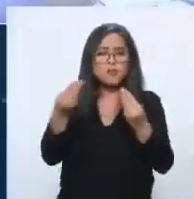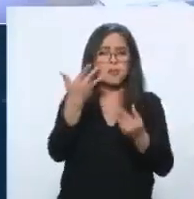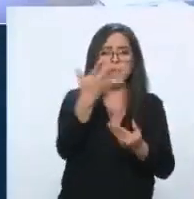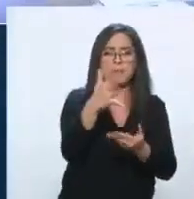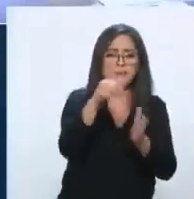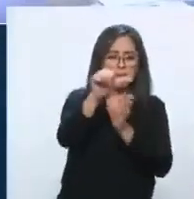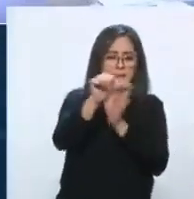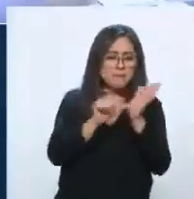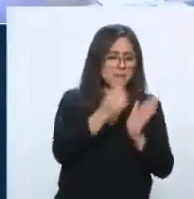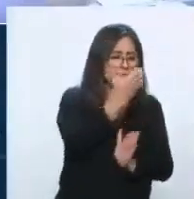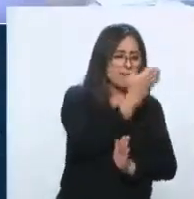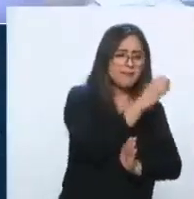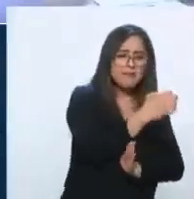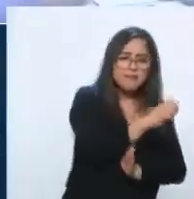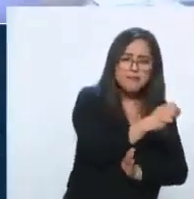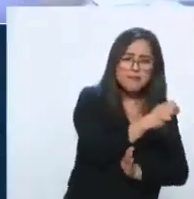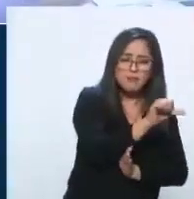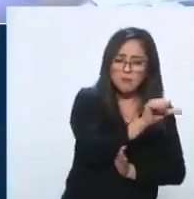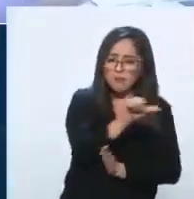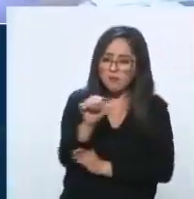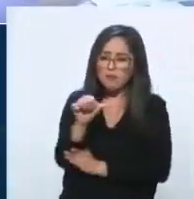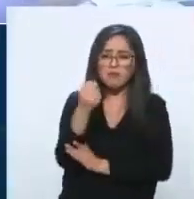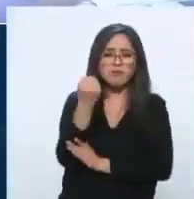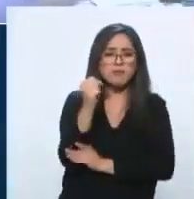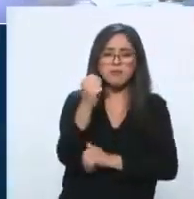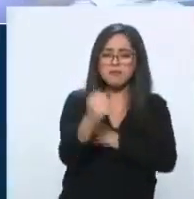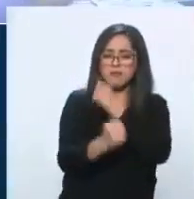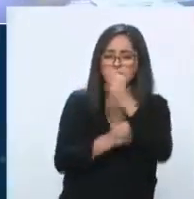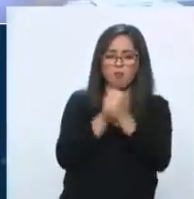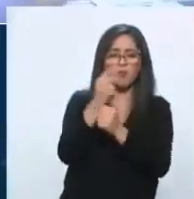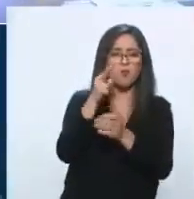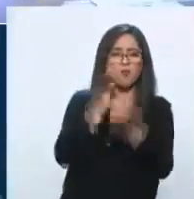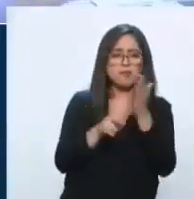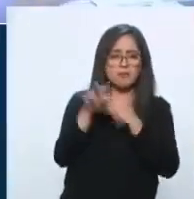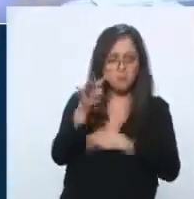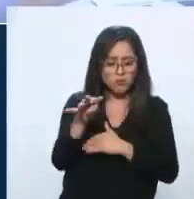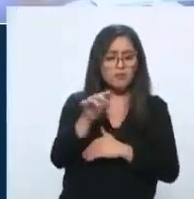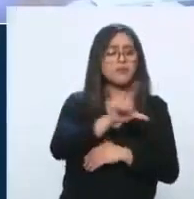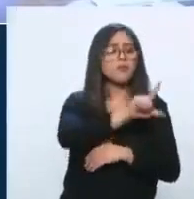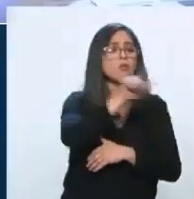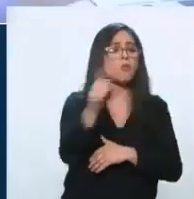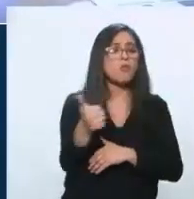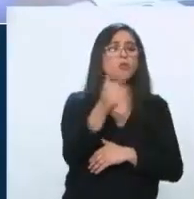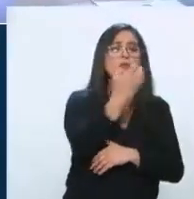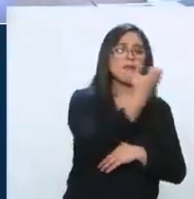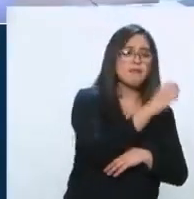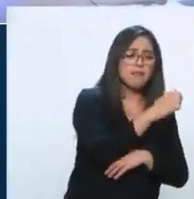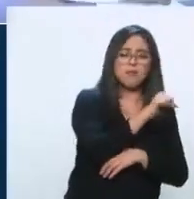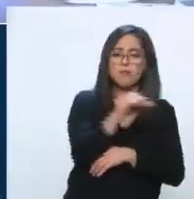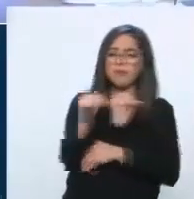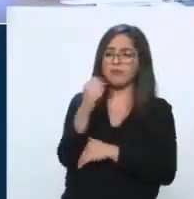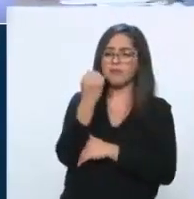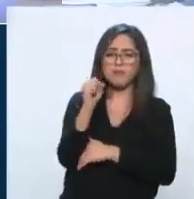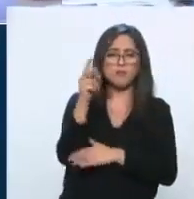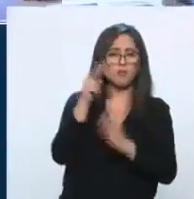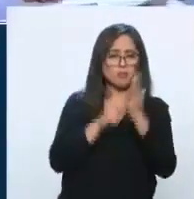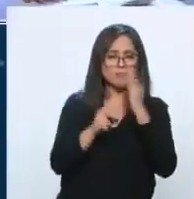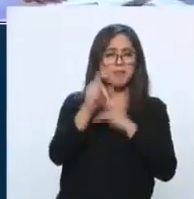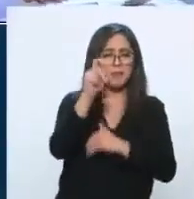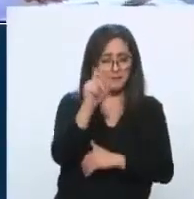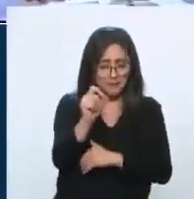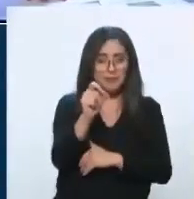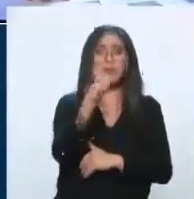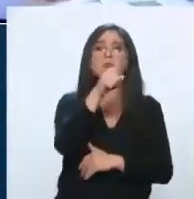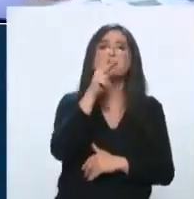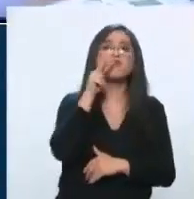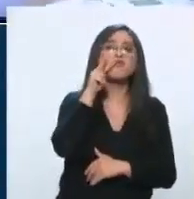enero de enero a septiembre de 2019 a enero-septiembre 2020, en donde lo que vemos es una